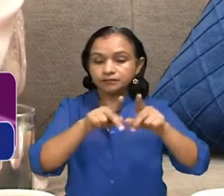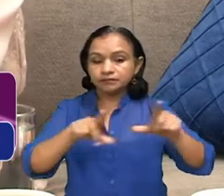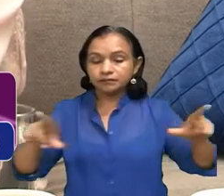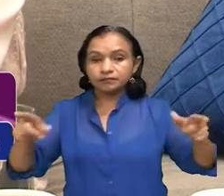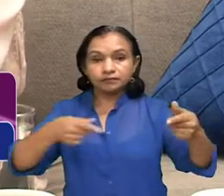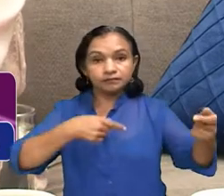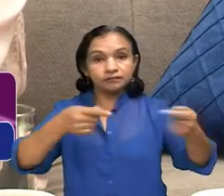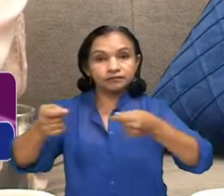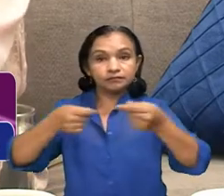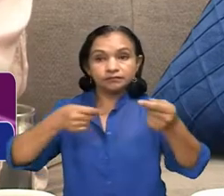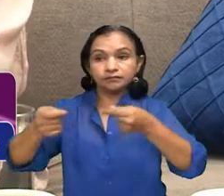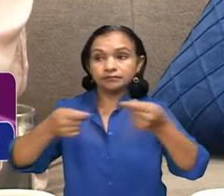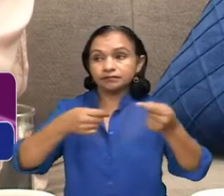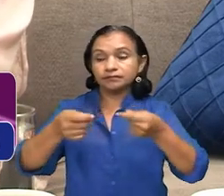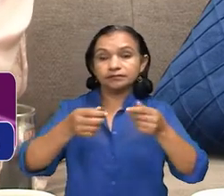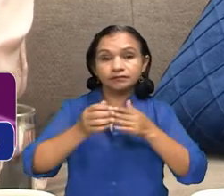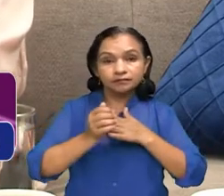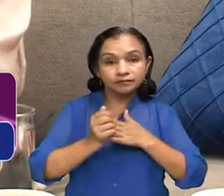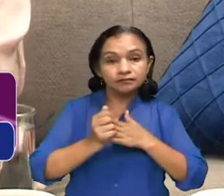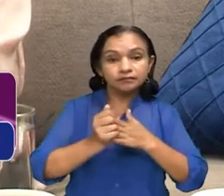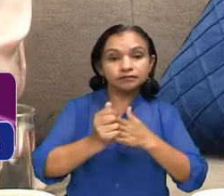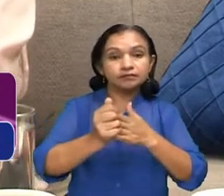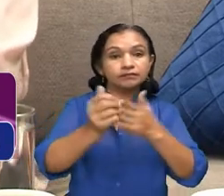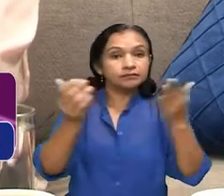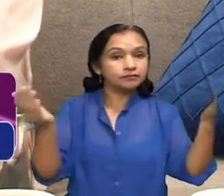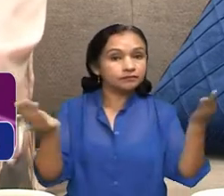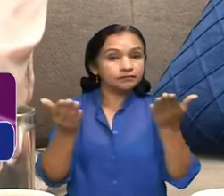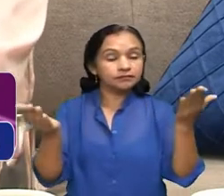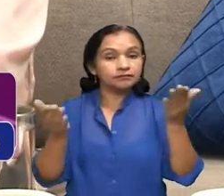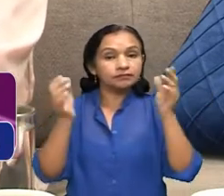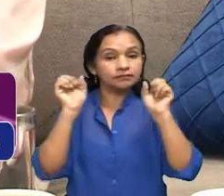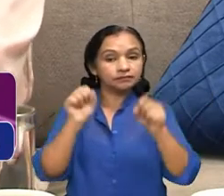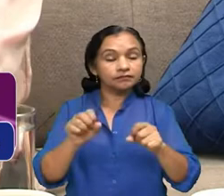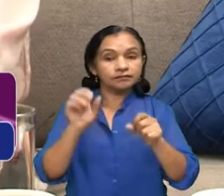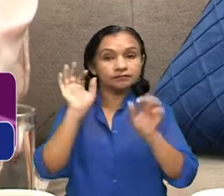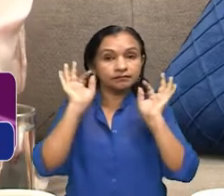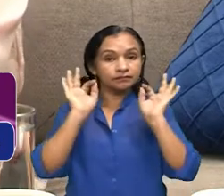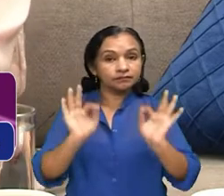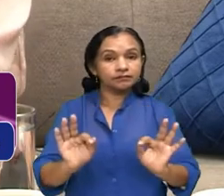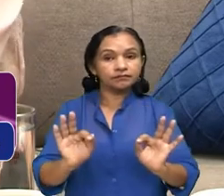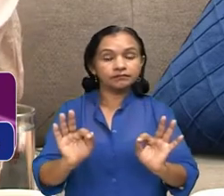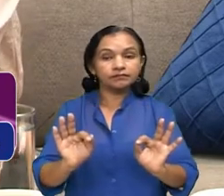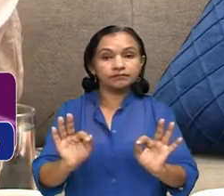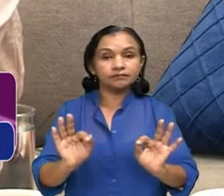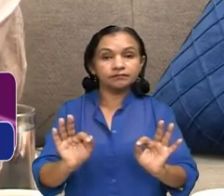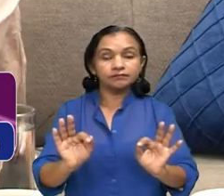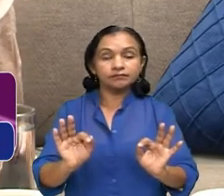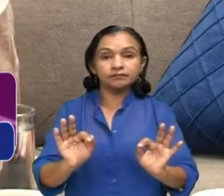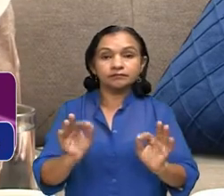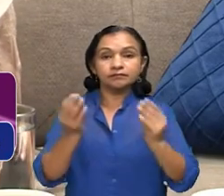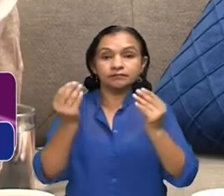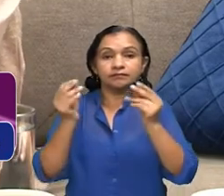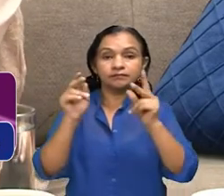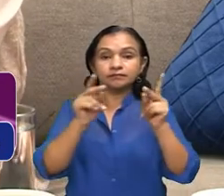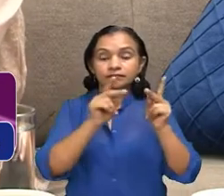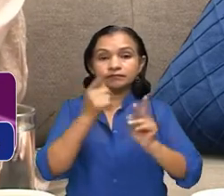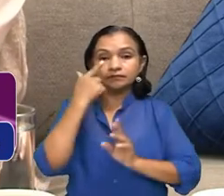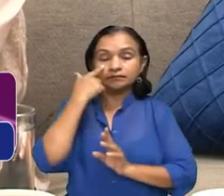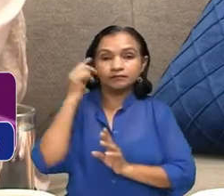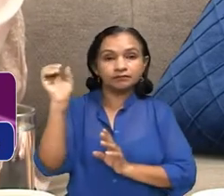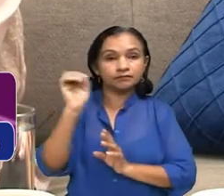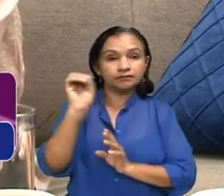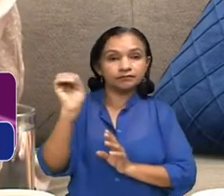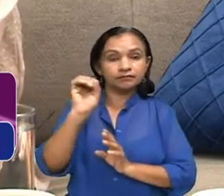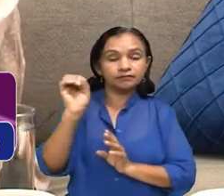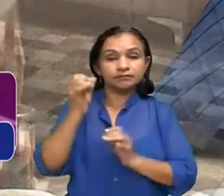y también damos orientación de cómo vos formalizarte. Okay. Porque mucho es el desconocimiento de